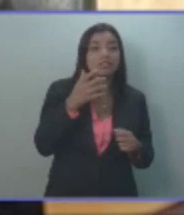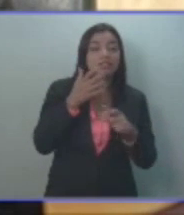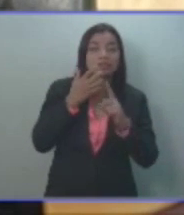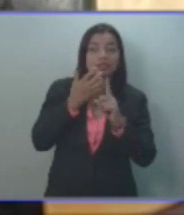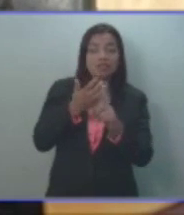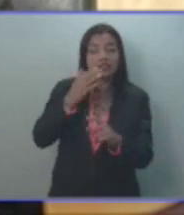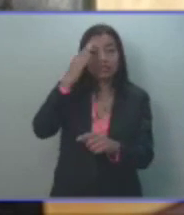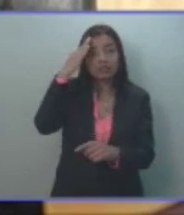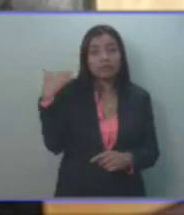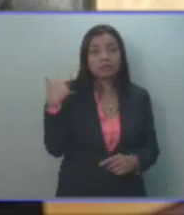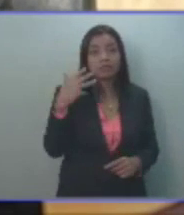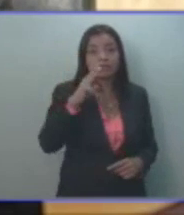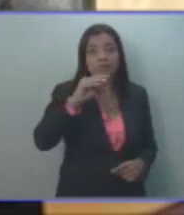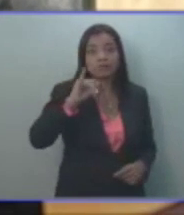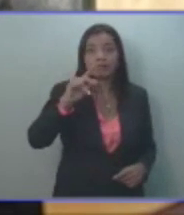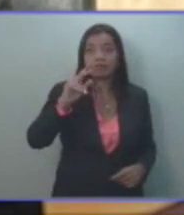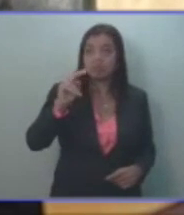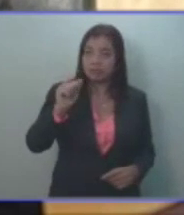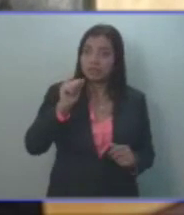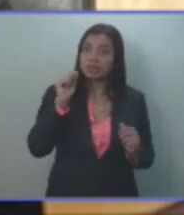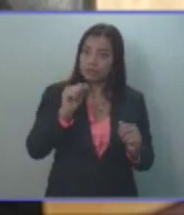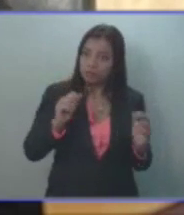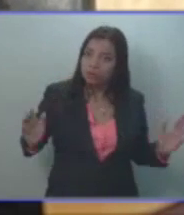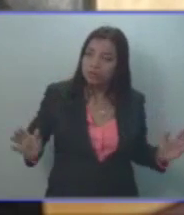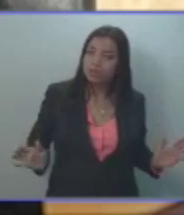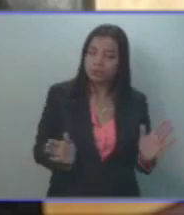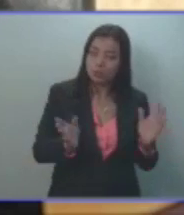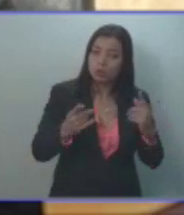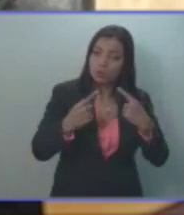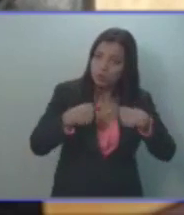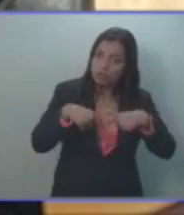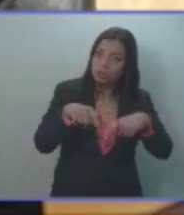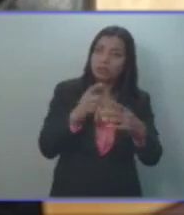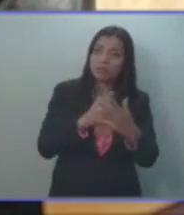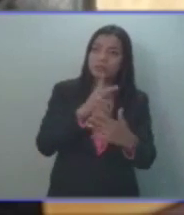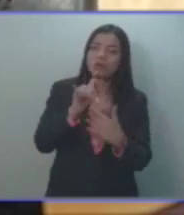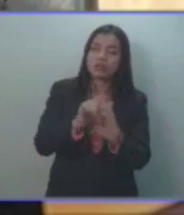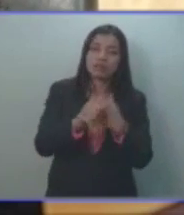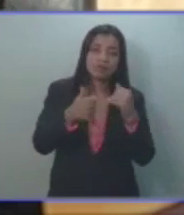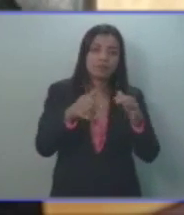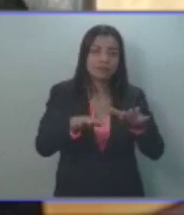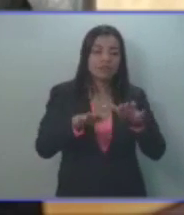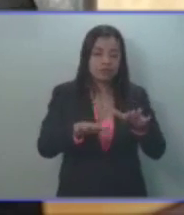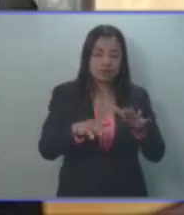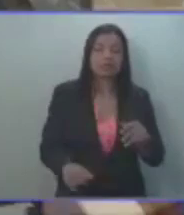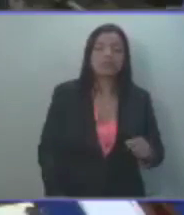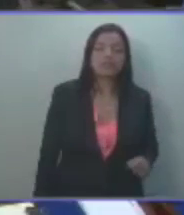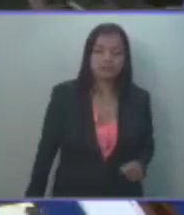Milena vamos a poder darle continuidad a ese proyecto. Muchas gracias.